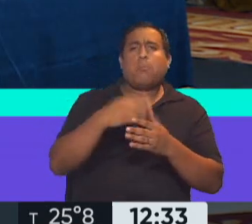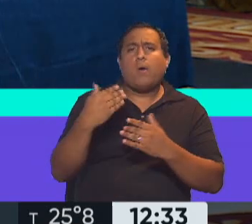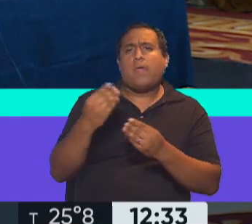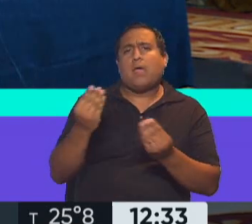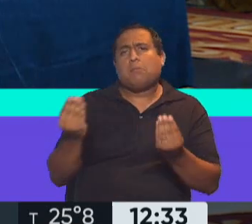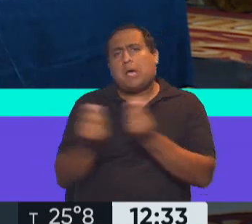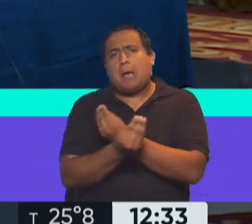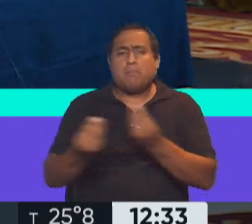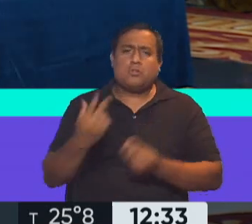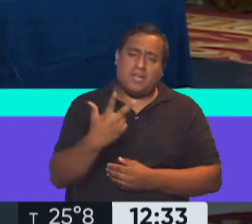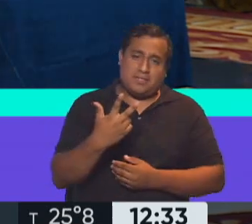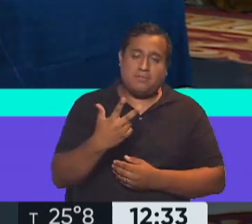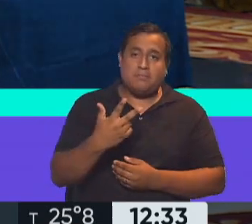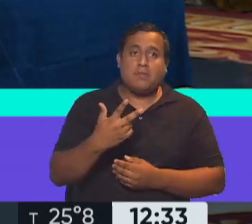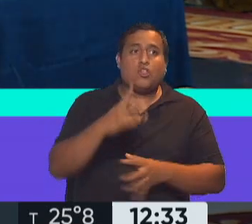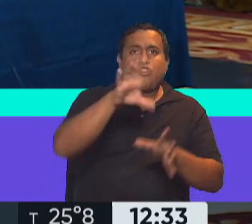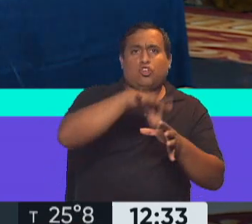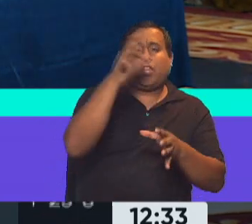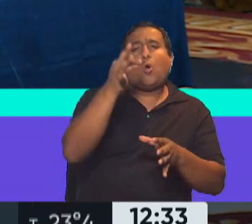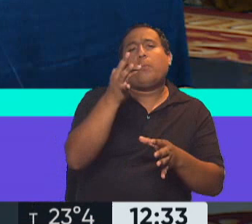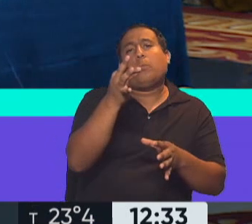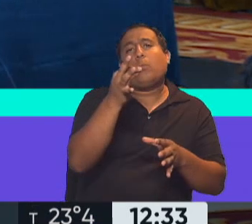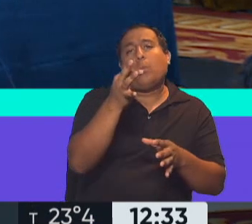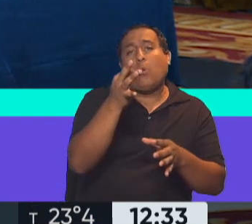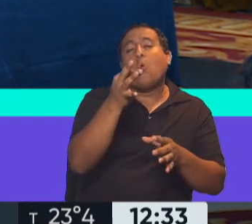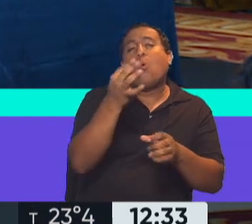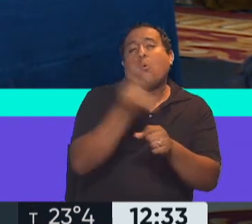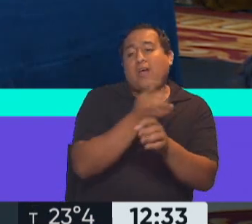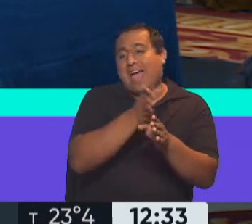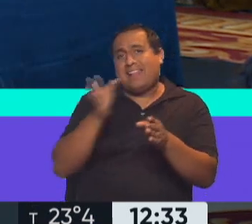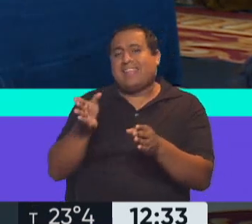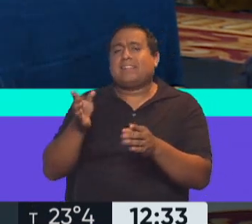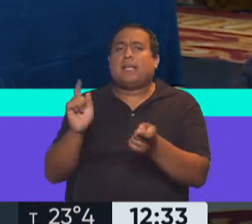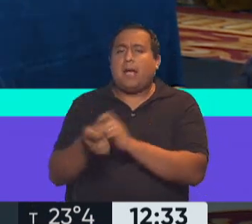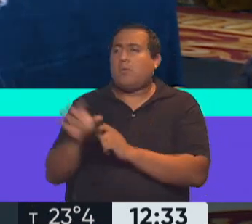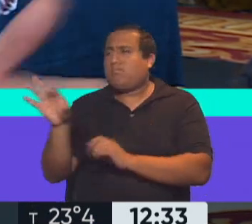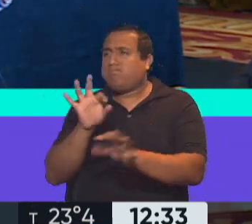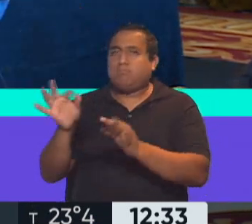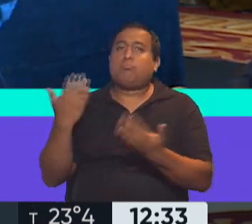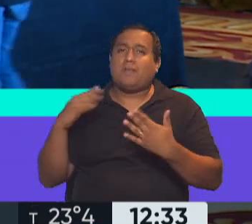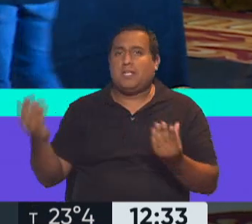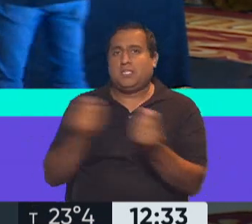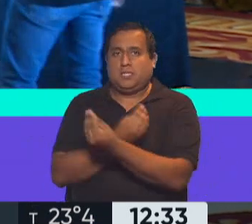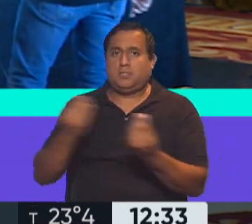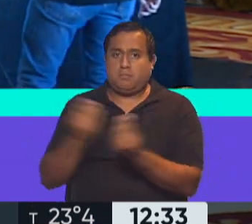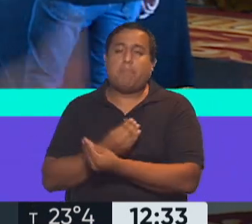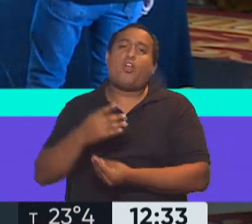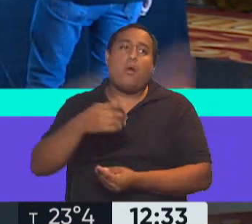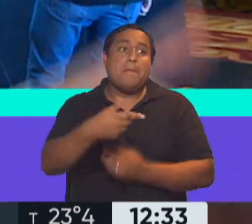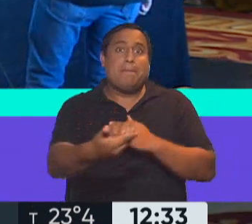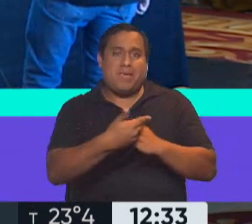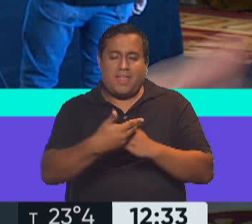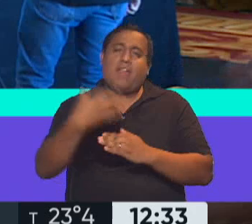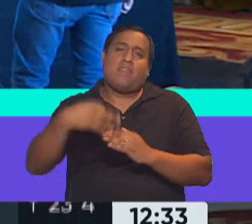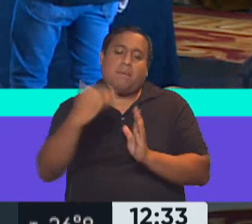unas horas antes del sorteo, pero bueno, esta es la primera lista que tuvimos que pasar a ITF, que nos exigían